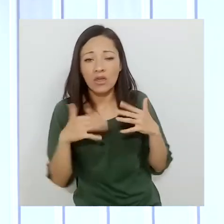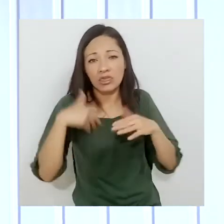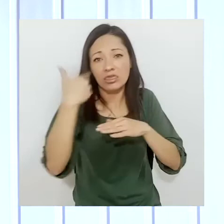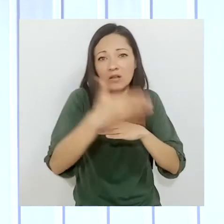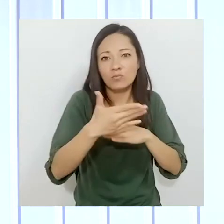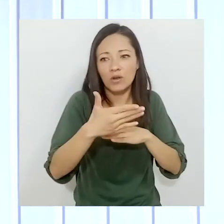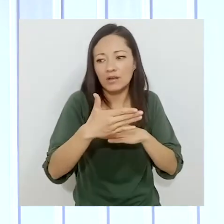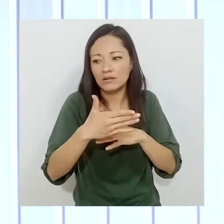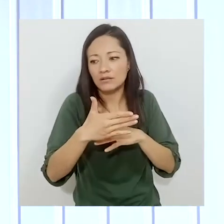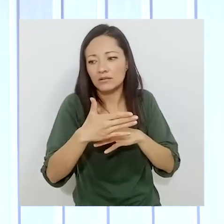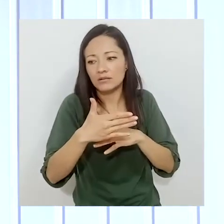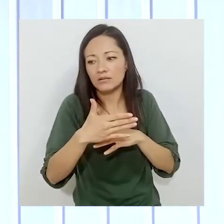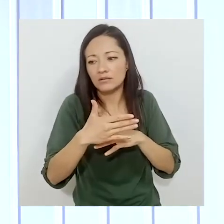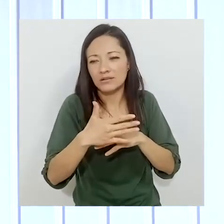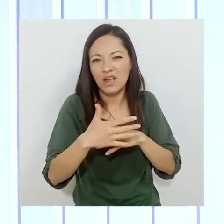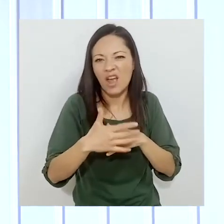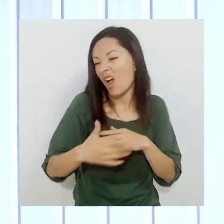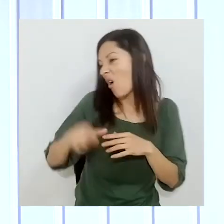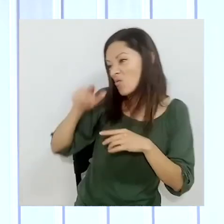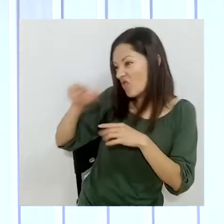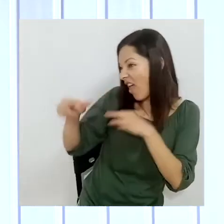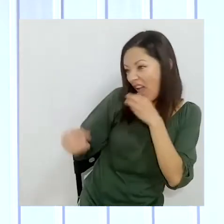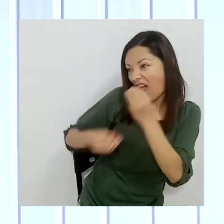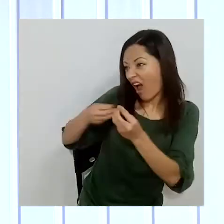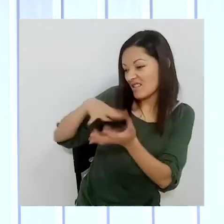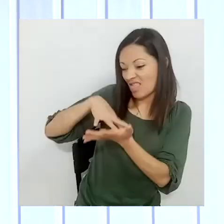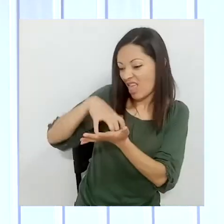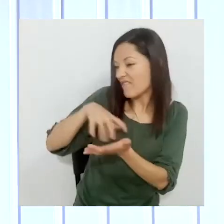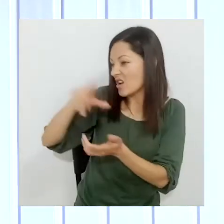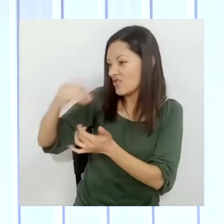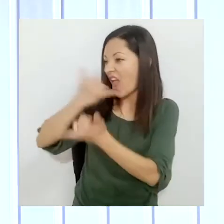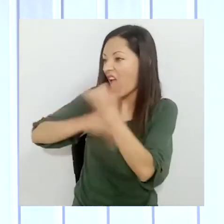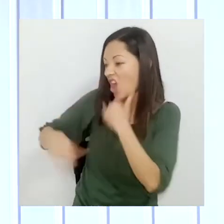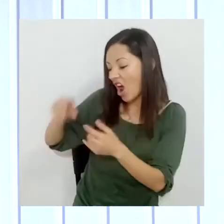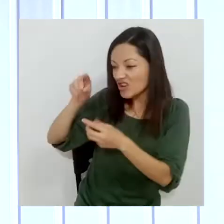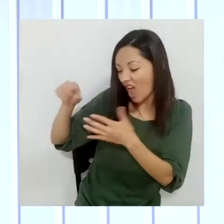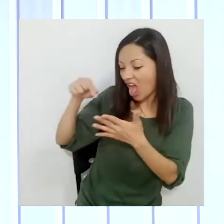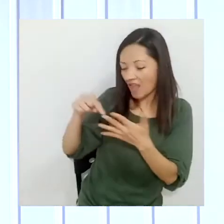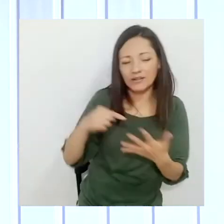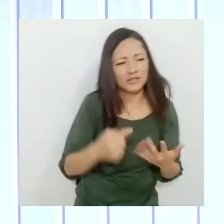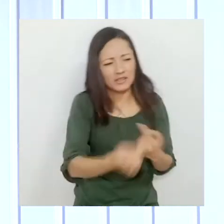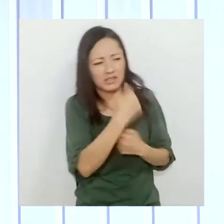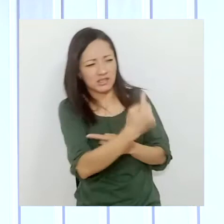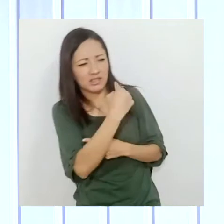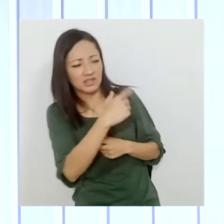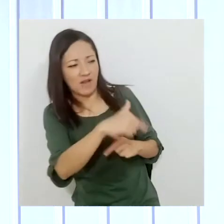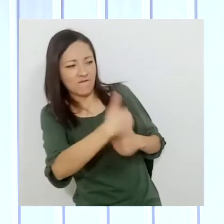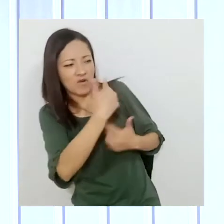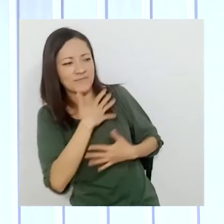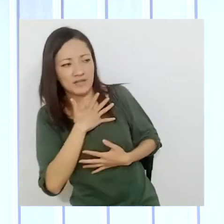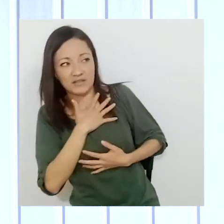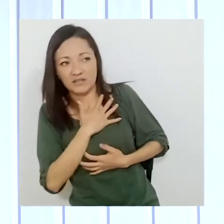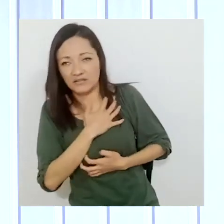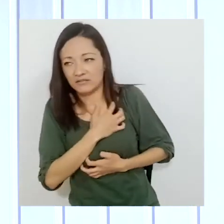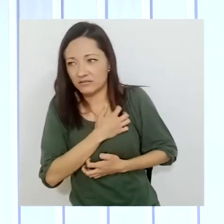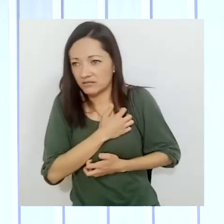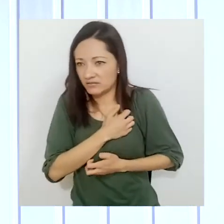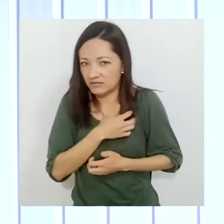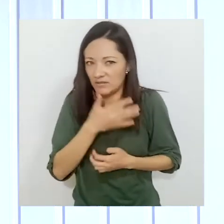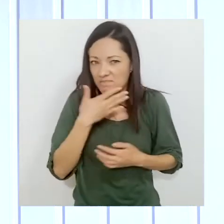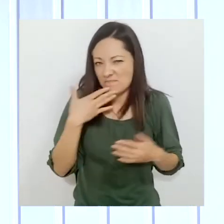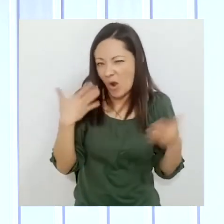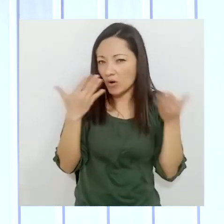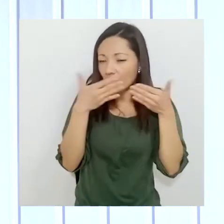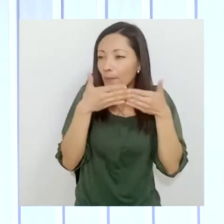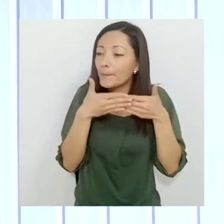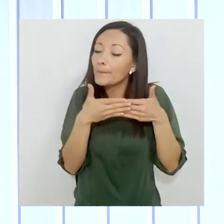enrostren nuestras debilidades o nuestras fallas o nuestros errores y se burlen de nosotros. Dios no. A